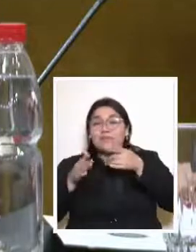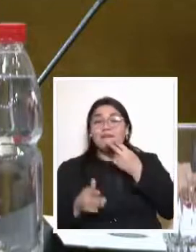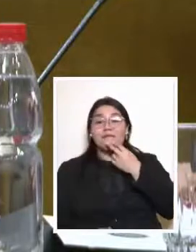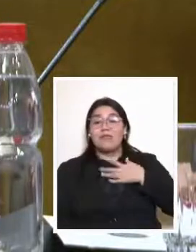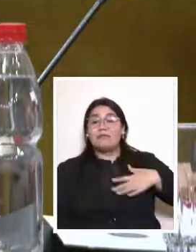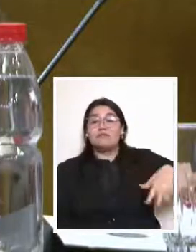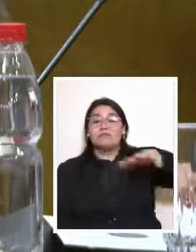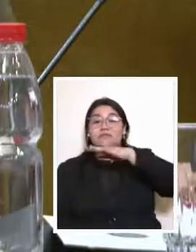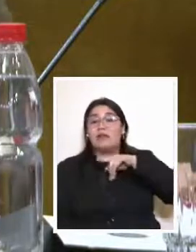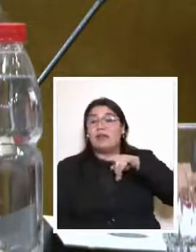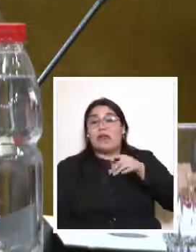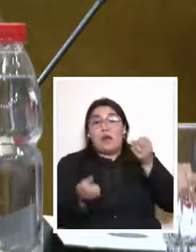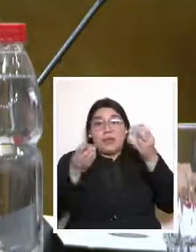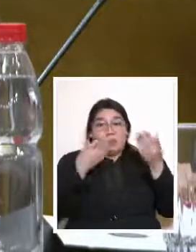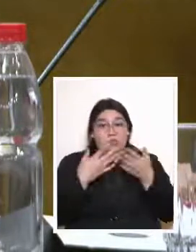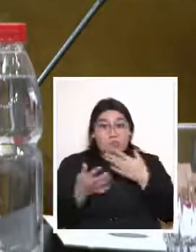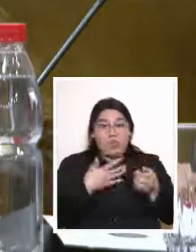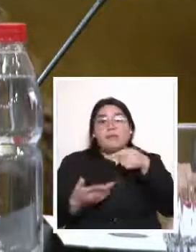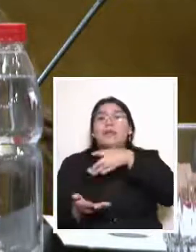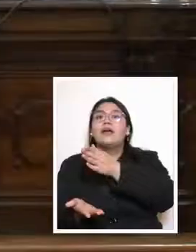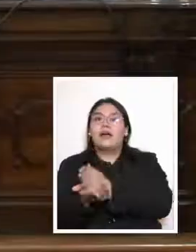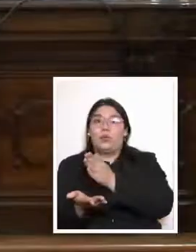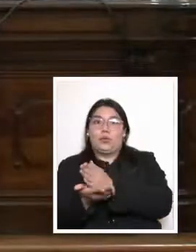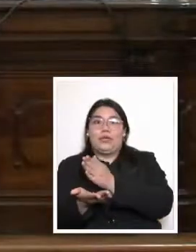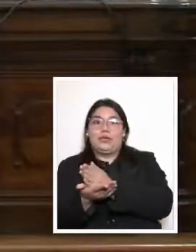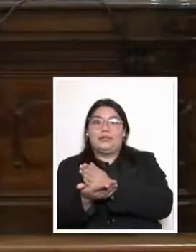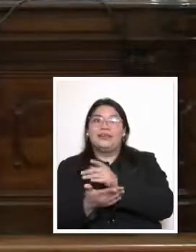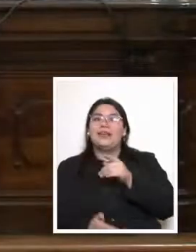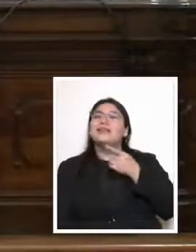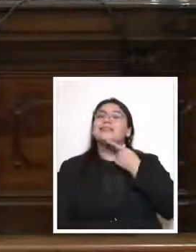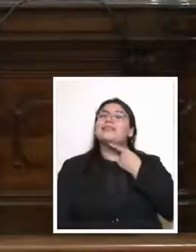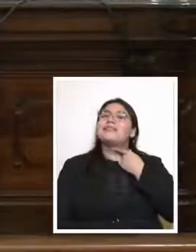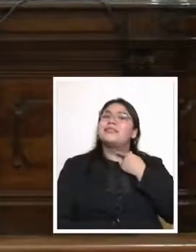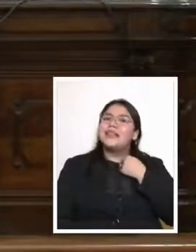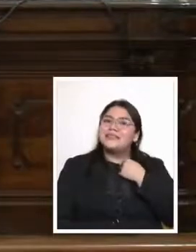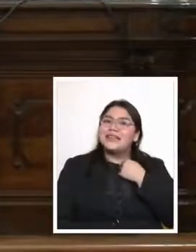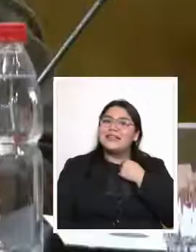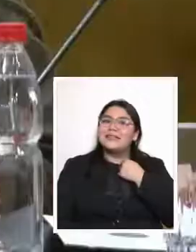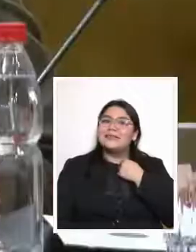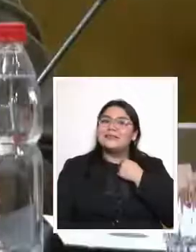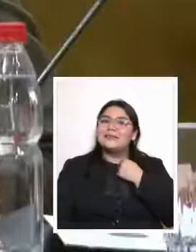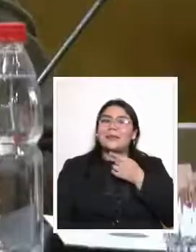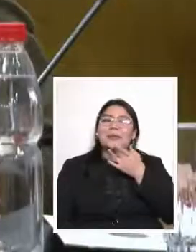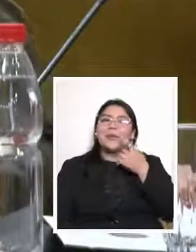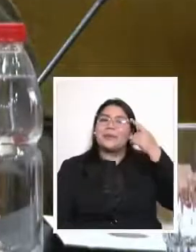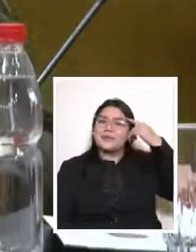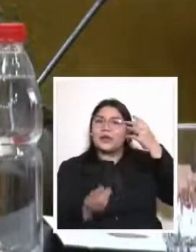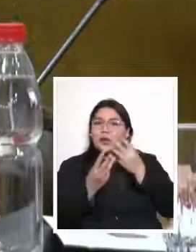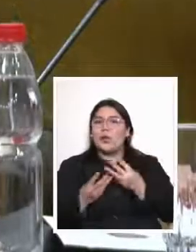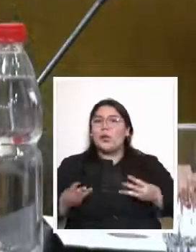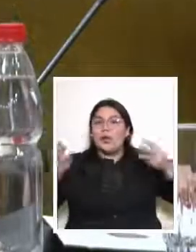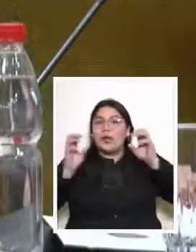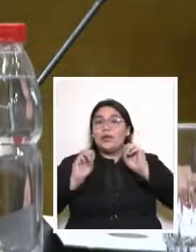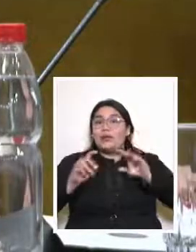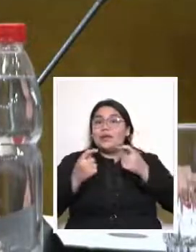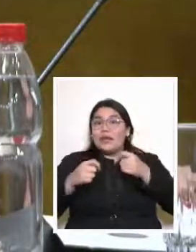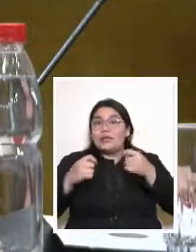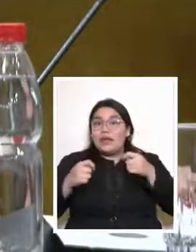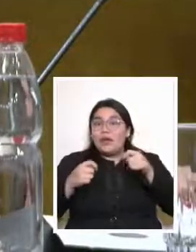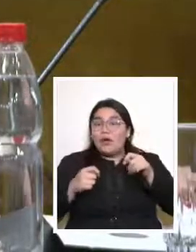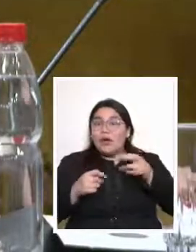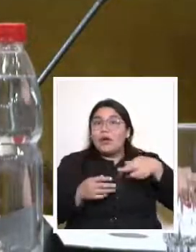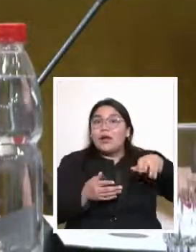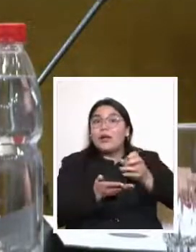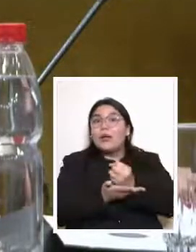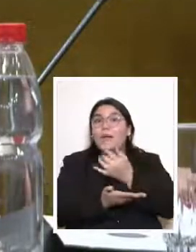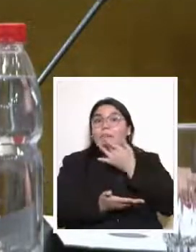aprender en la escuela. Interesante. Entonces, esa visión, perdón, alternativa, sí. Me parece que es lo que la UNESCO trata de rescatar porque debe ver que en el mundo algunos